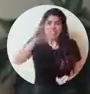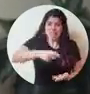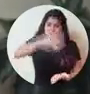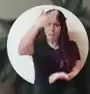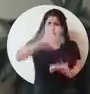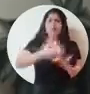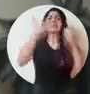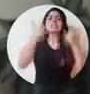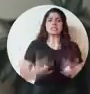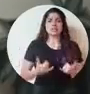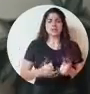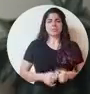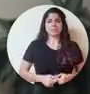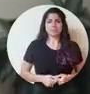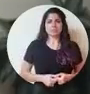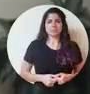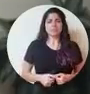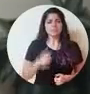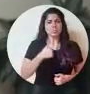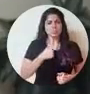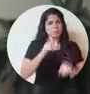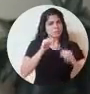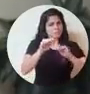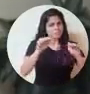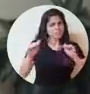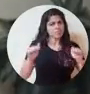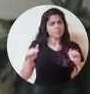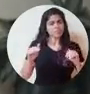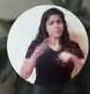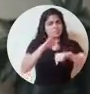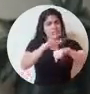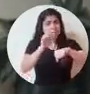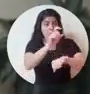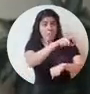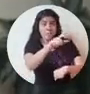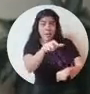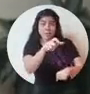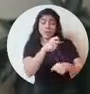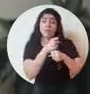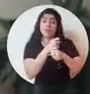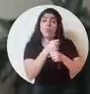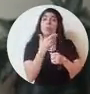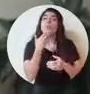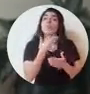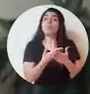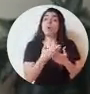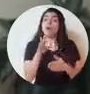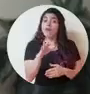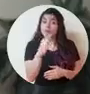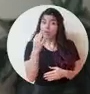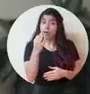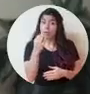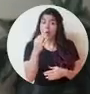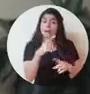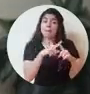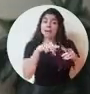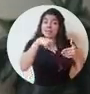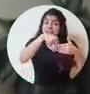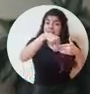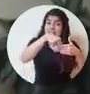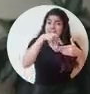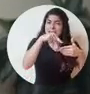necesaria hago un llamado a quienes se han manifestado de buena fe a que levanten los